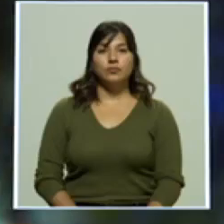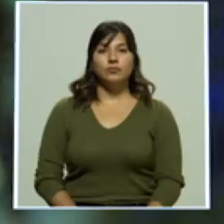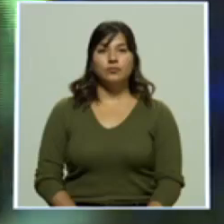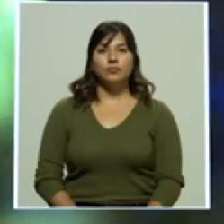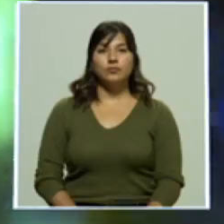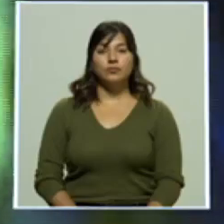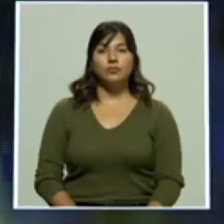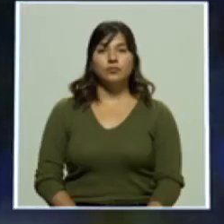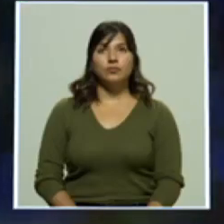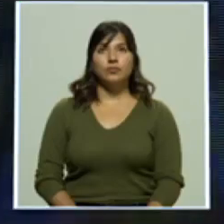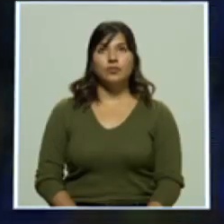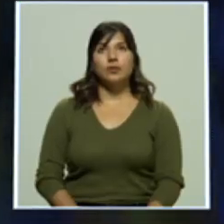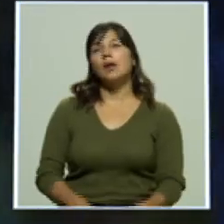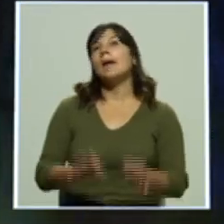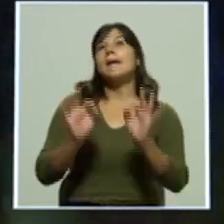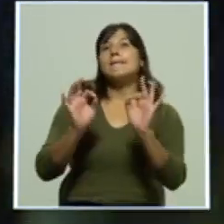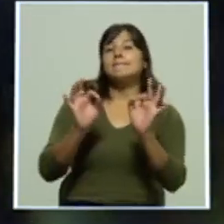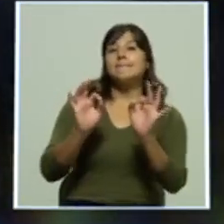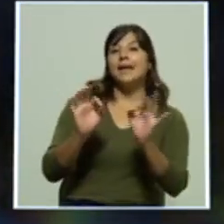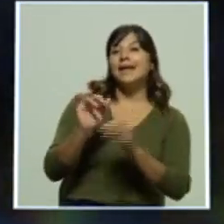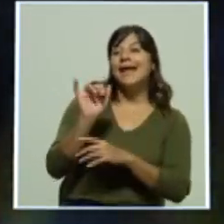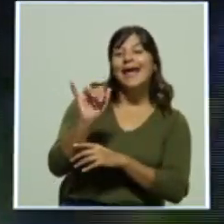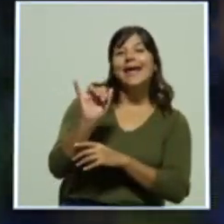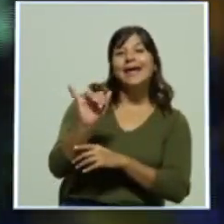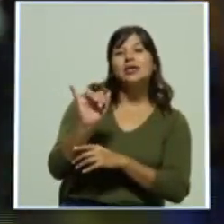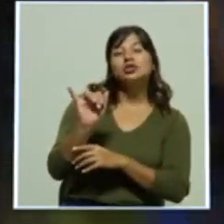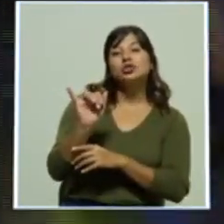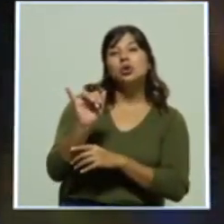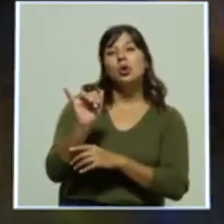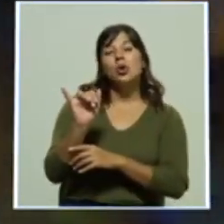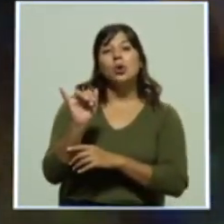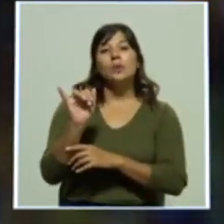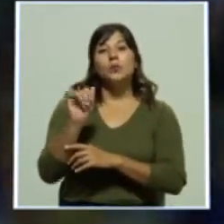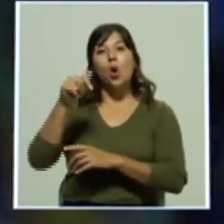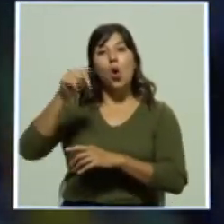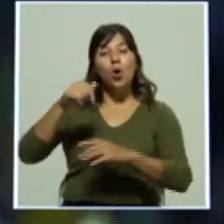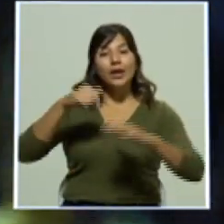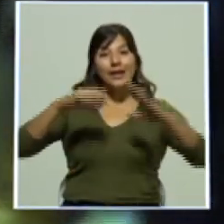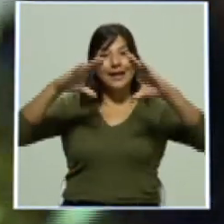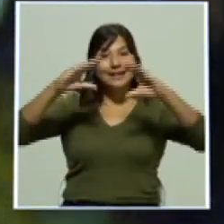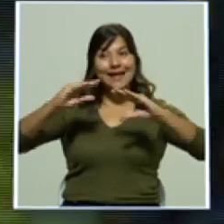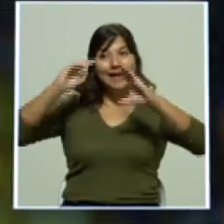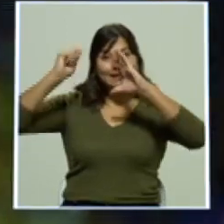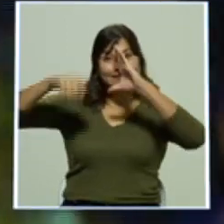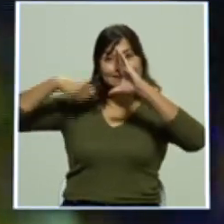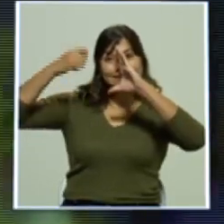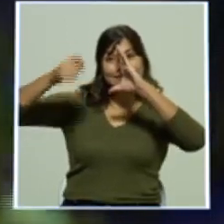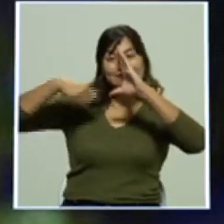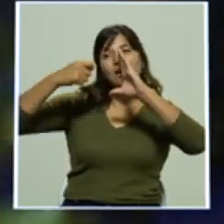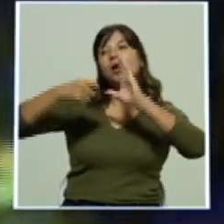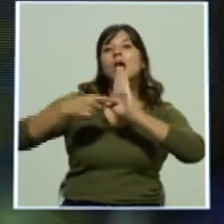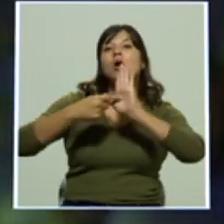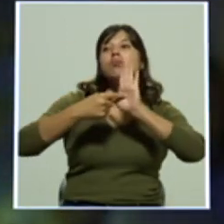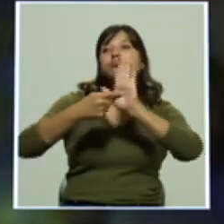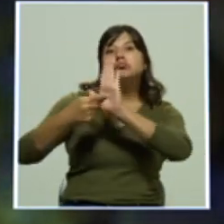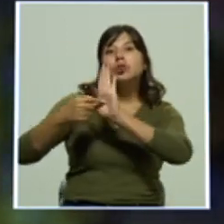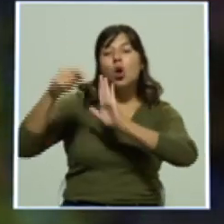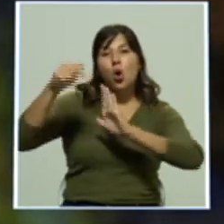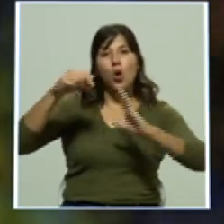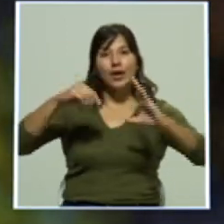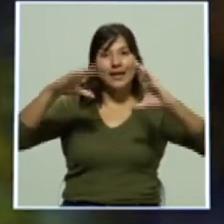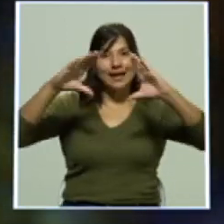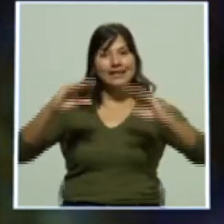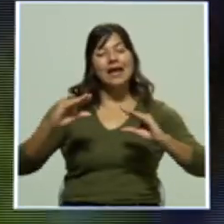Bien, esto es parte de las imágenes que captó el camarógrafo Sergio Quesada esta tarde en uno de los 9 allanamientos que realizó la Policía Profesional